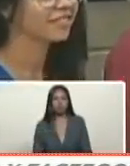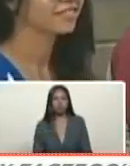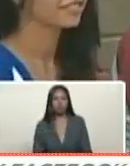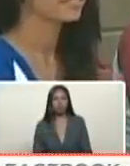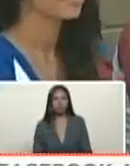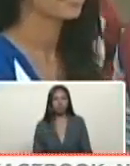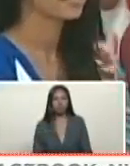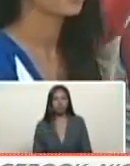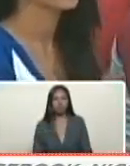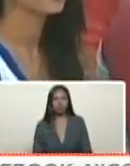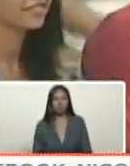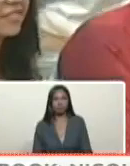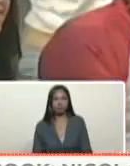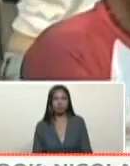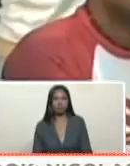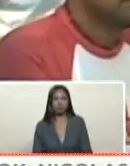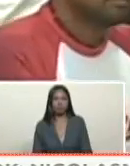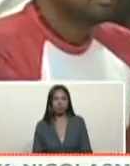Kenia Malabé,